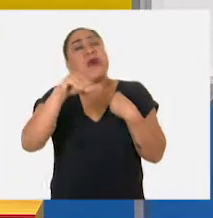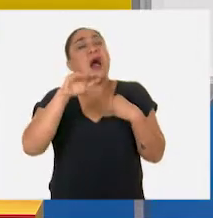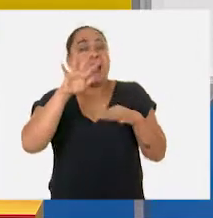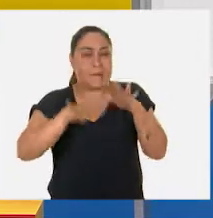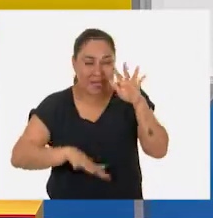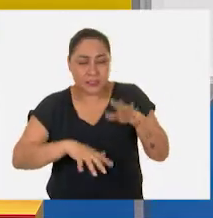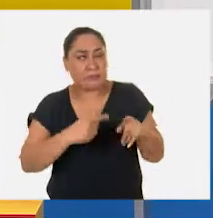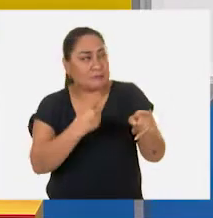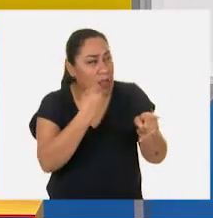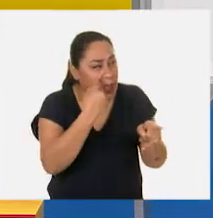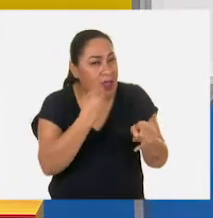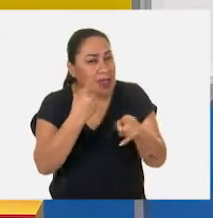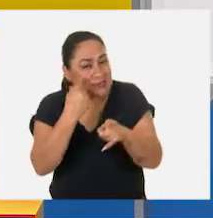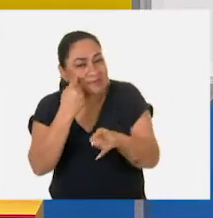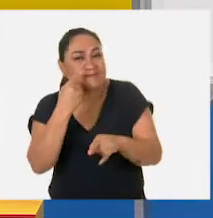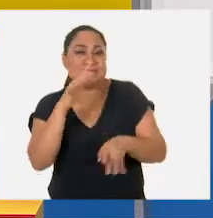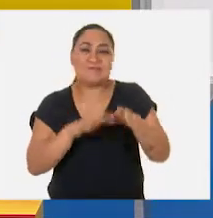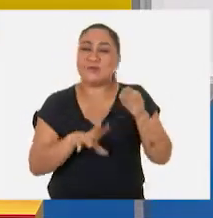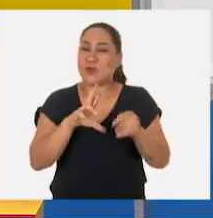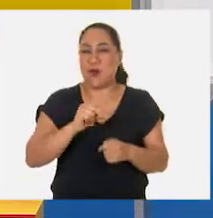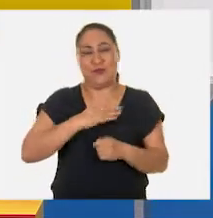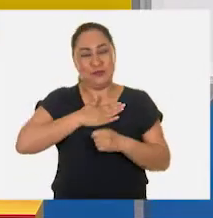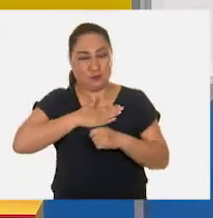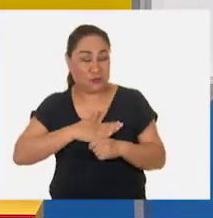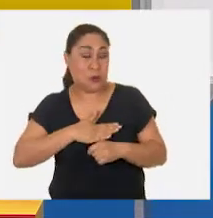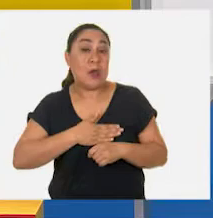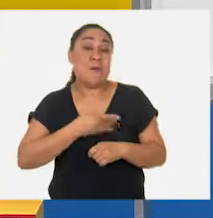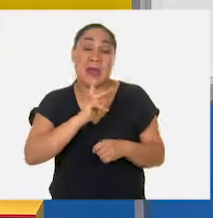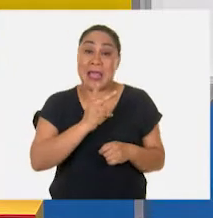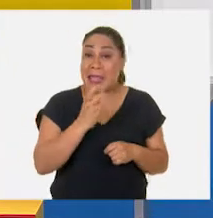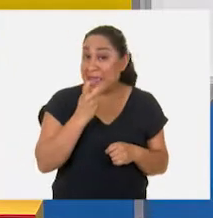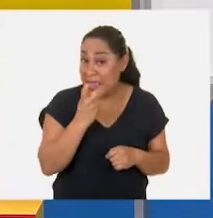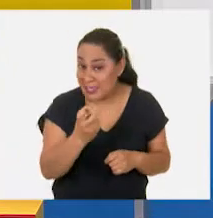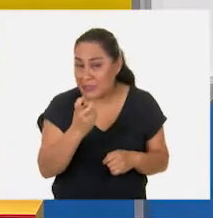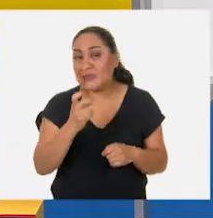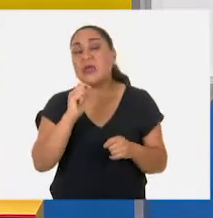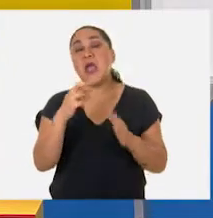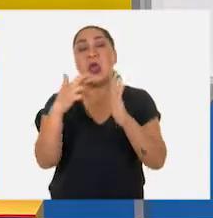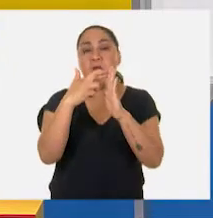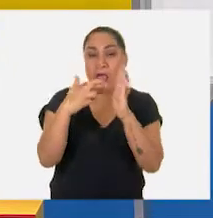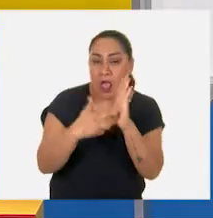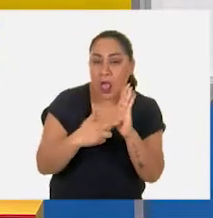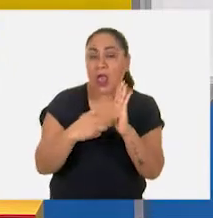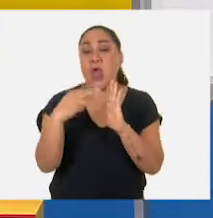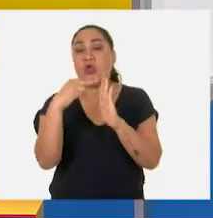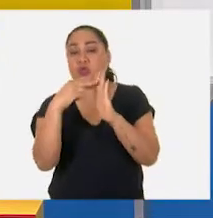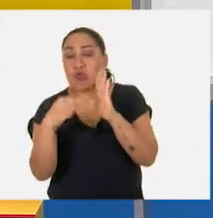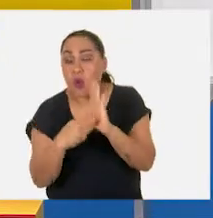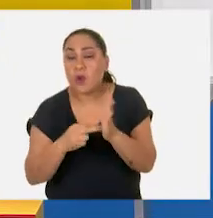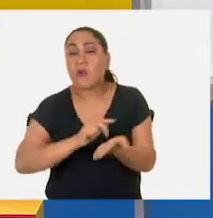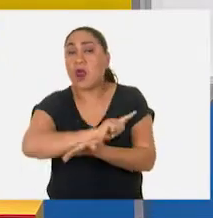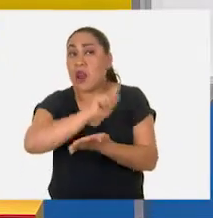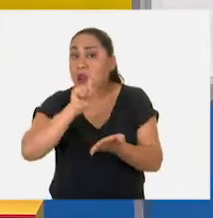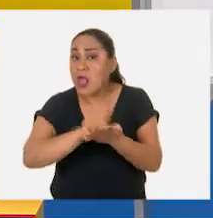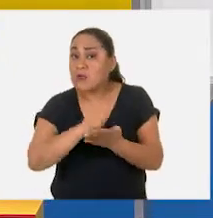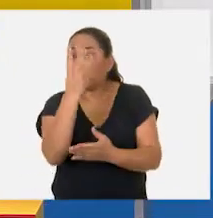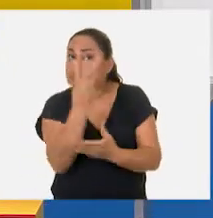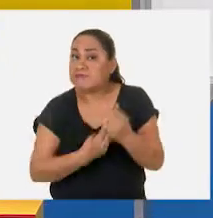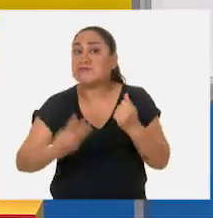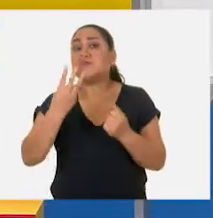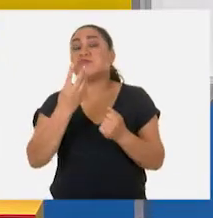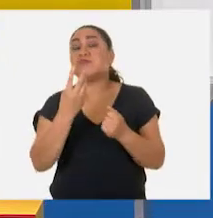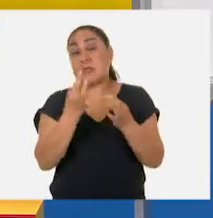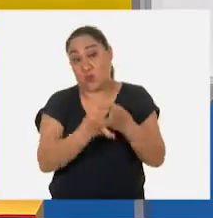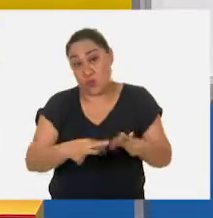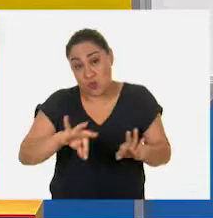injustas, sí. Pero precisamente en ese momento que las reglas, normas y leyes cobran importancia, pues nos muestra que